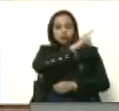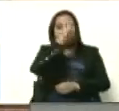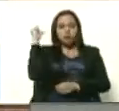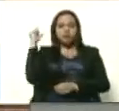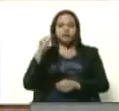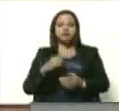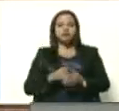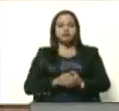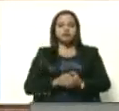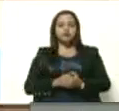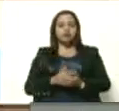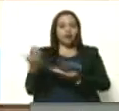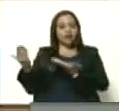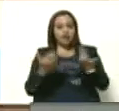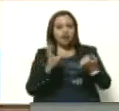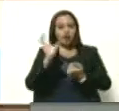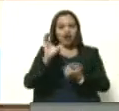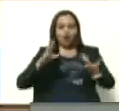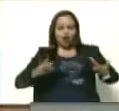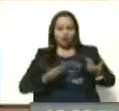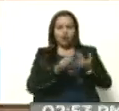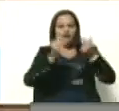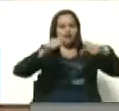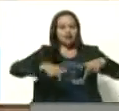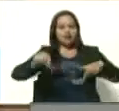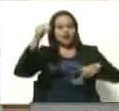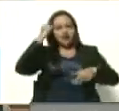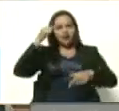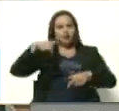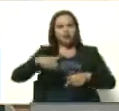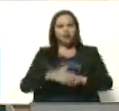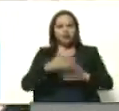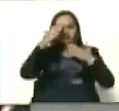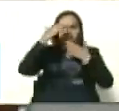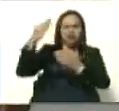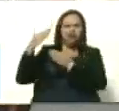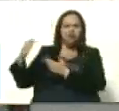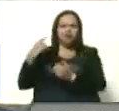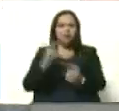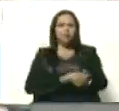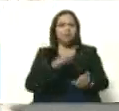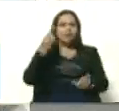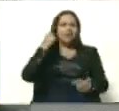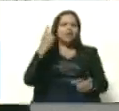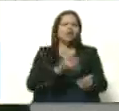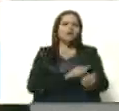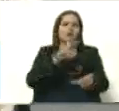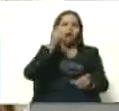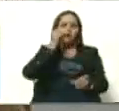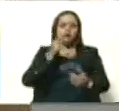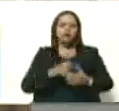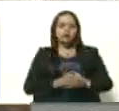Venezuela, que vinieron desde Caracas a acompañarme el día de hoy. Saludos, hermanos y hermanas.